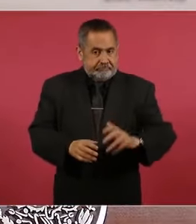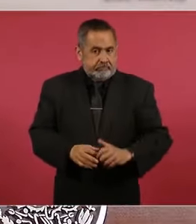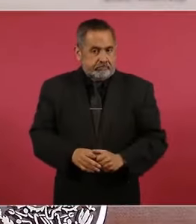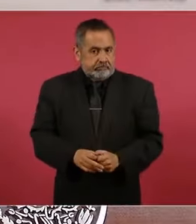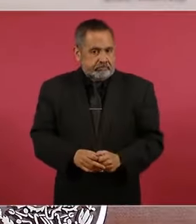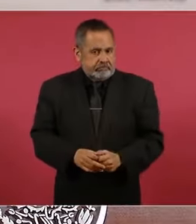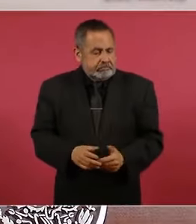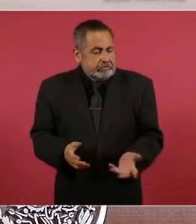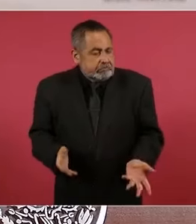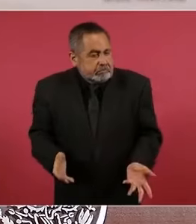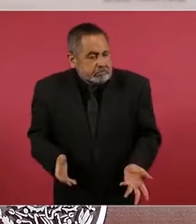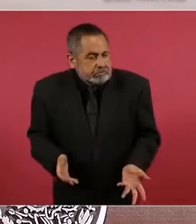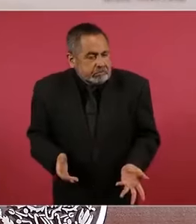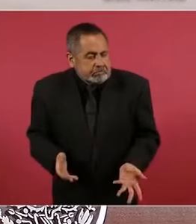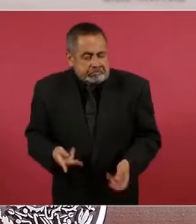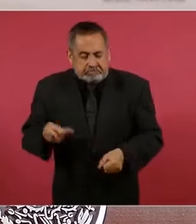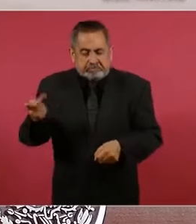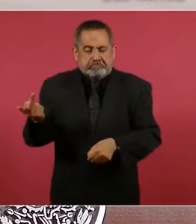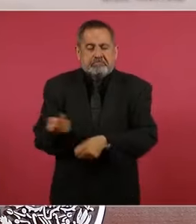Pues no pasa nada,